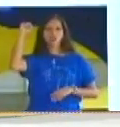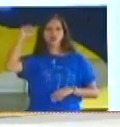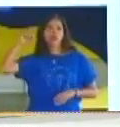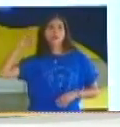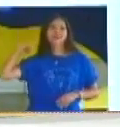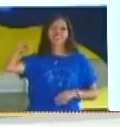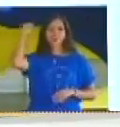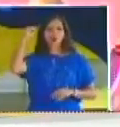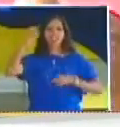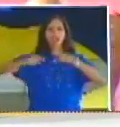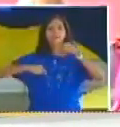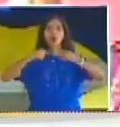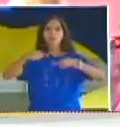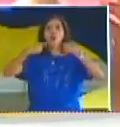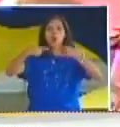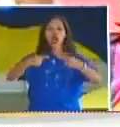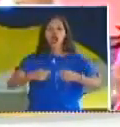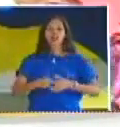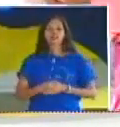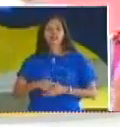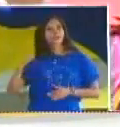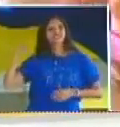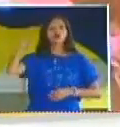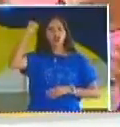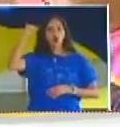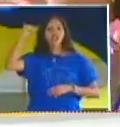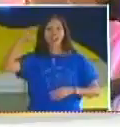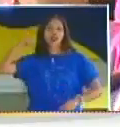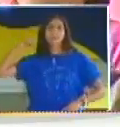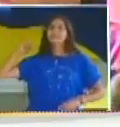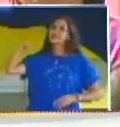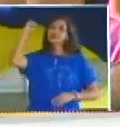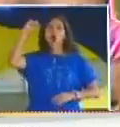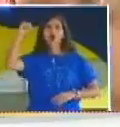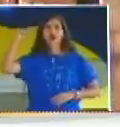Se escucha, ya se escucha el rumor.